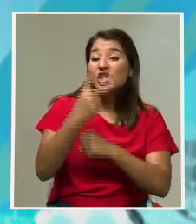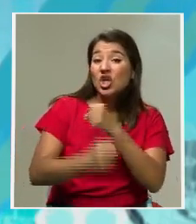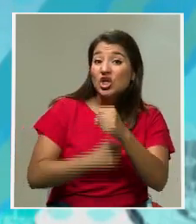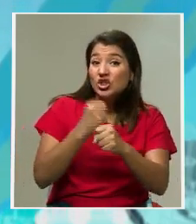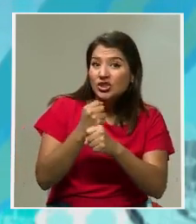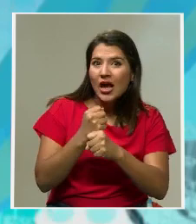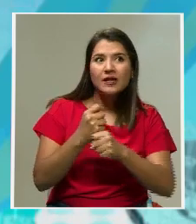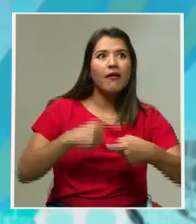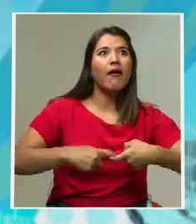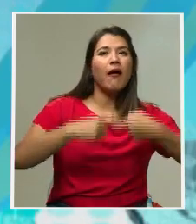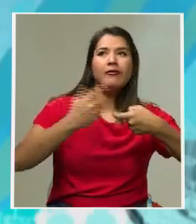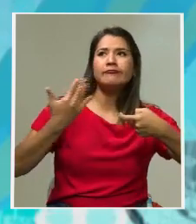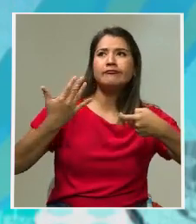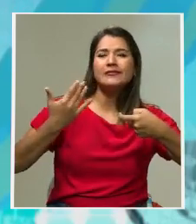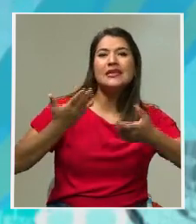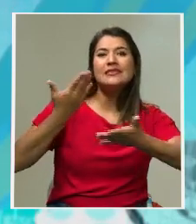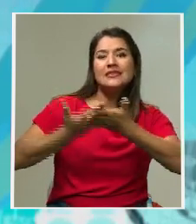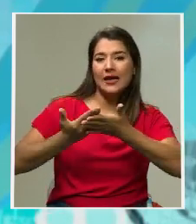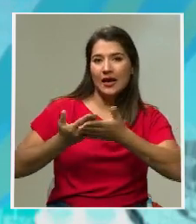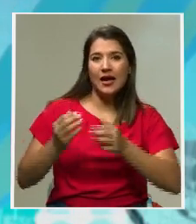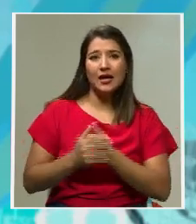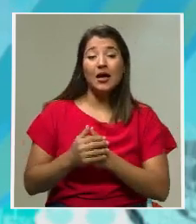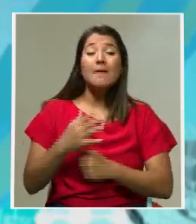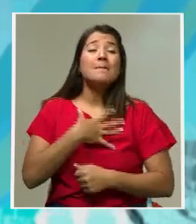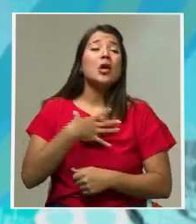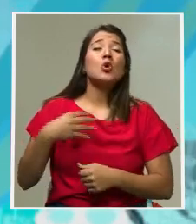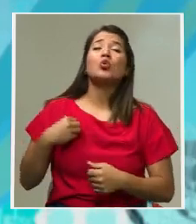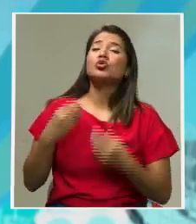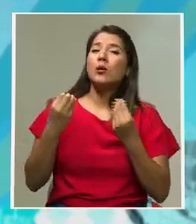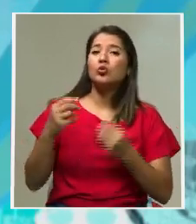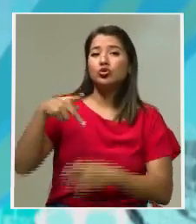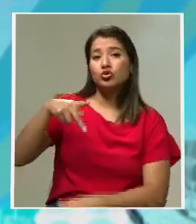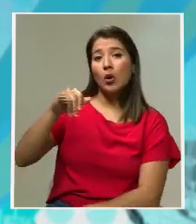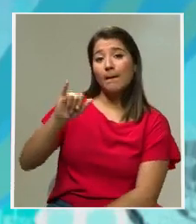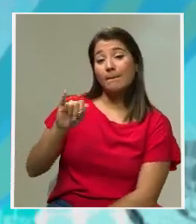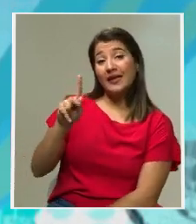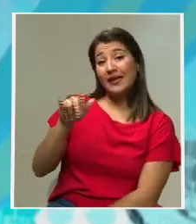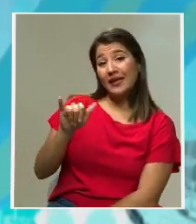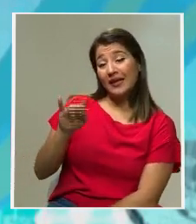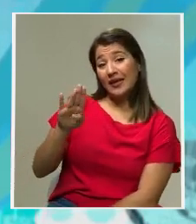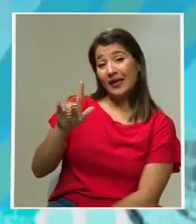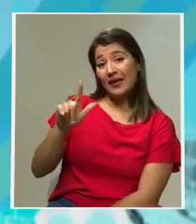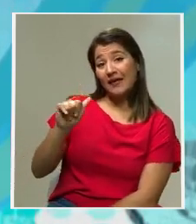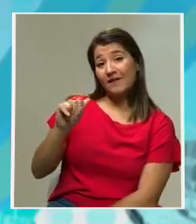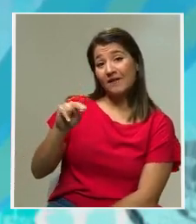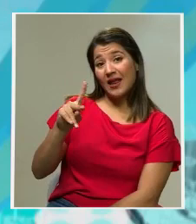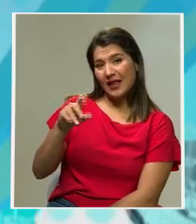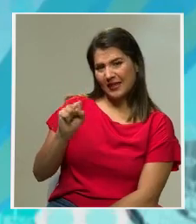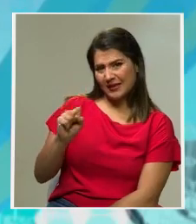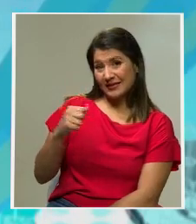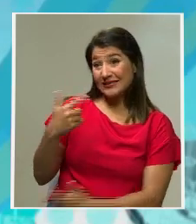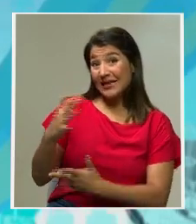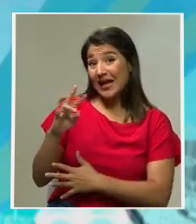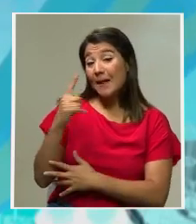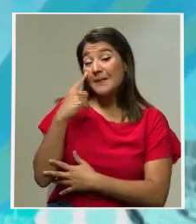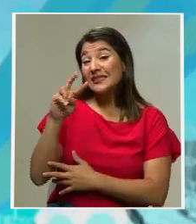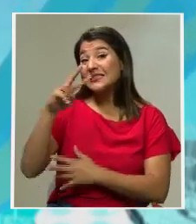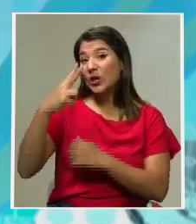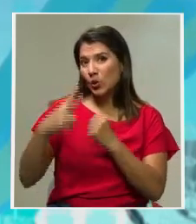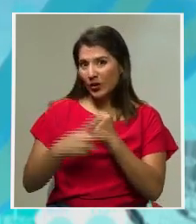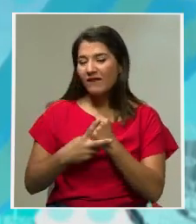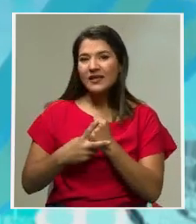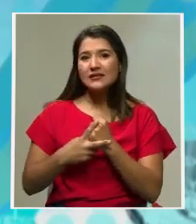Yo a mí me fascina Peaky Blinders, la estoy viendo, la acabo de terminar de ver por 2.º año, y ni siquiera ha empezado la